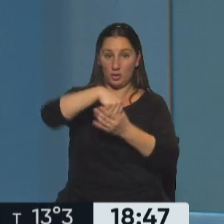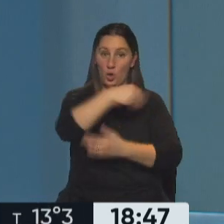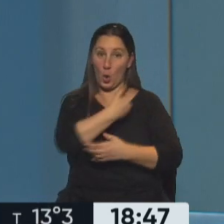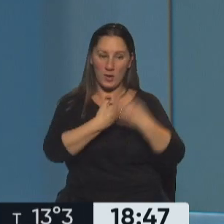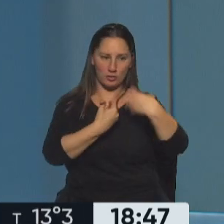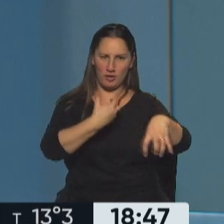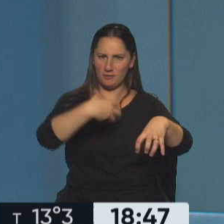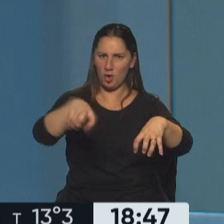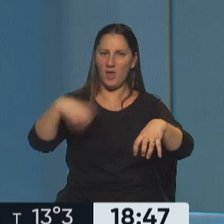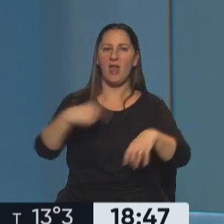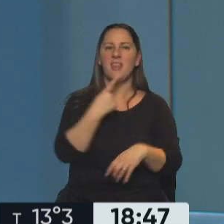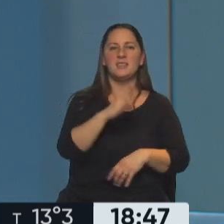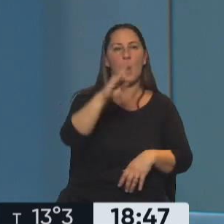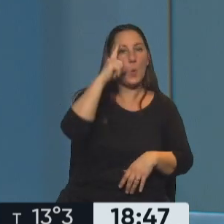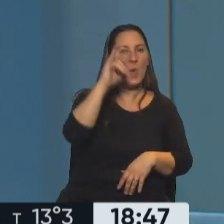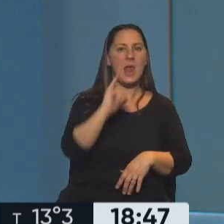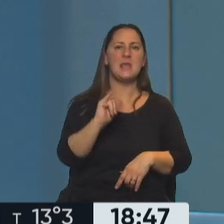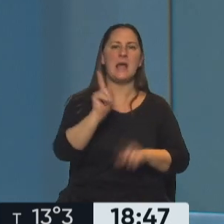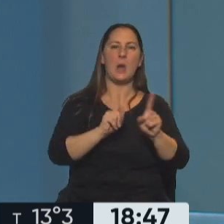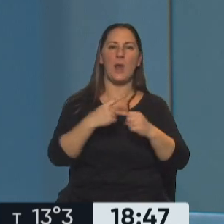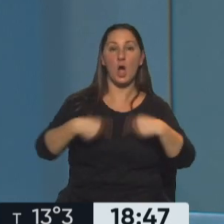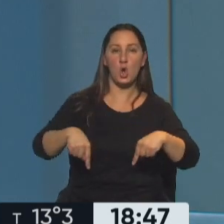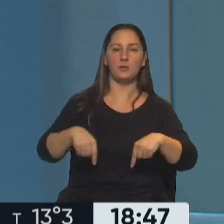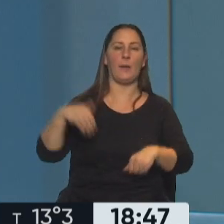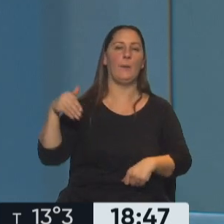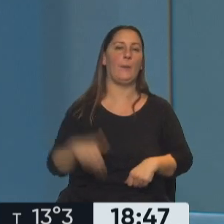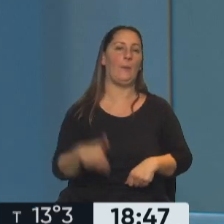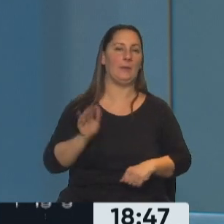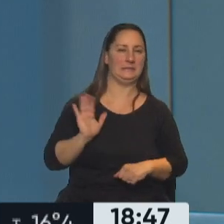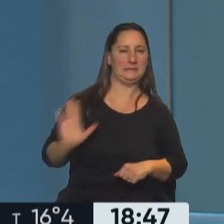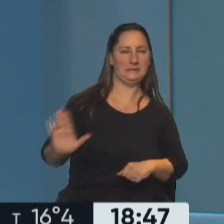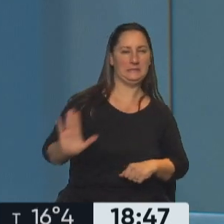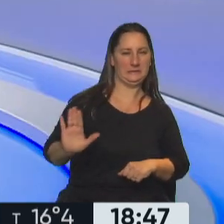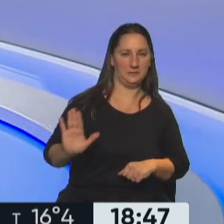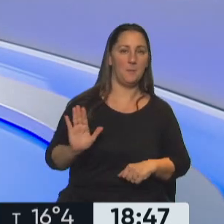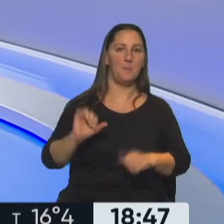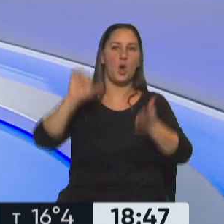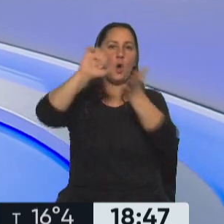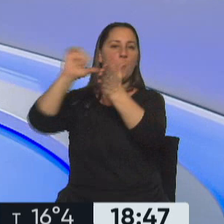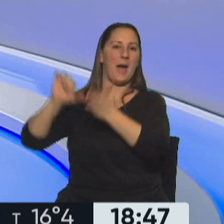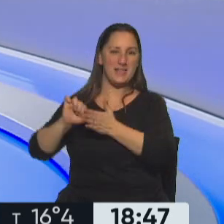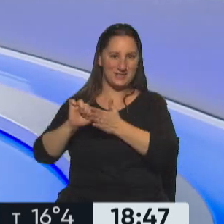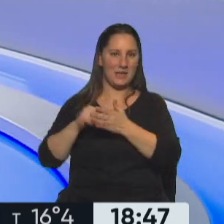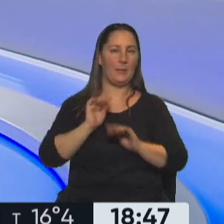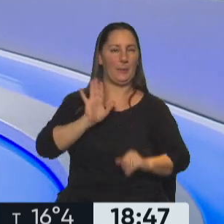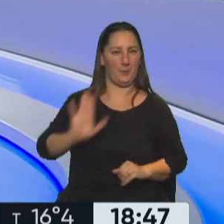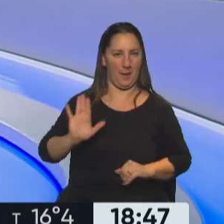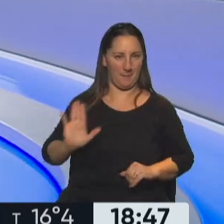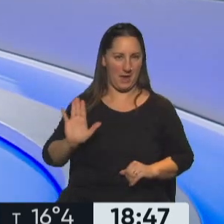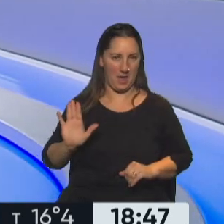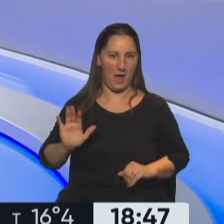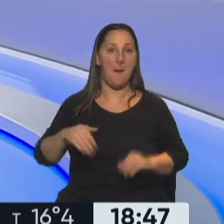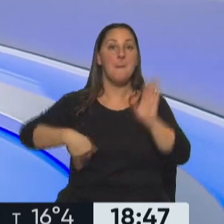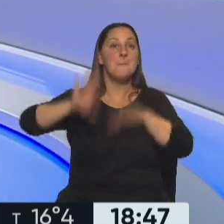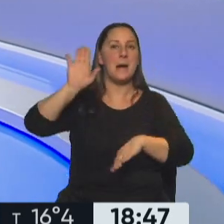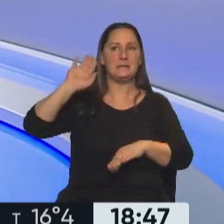está demorando algunas ejecuciones de préstamos otorgados por organismos internacionales, sobre todo los provenientes de